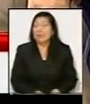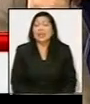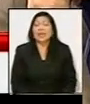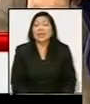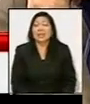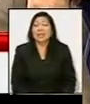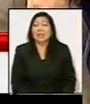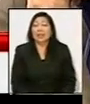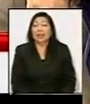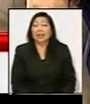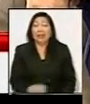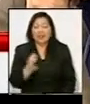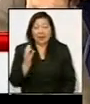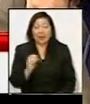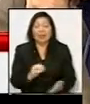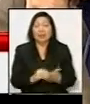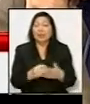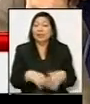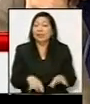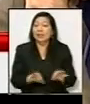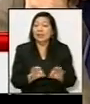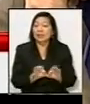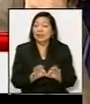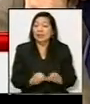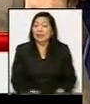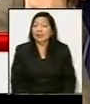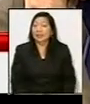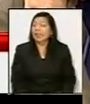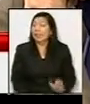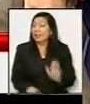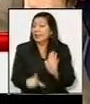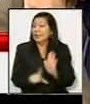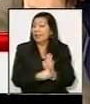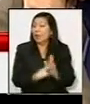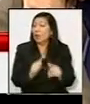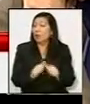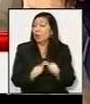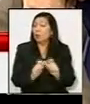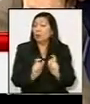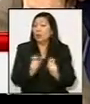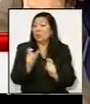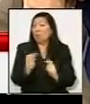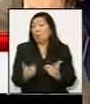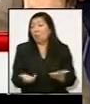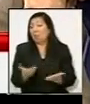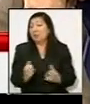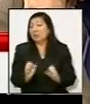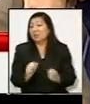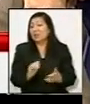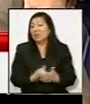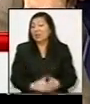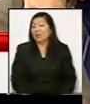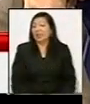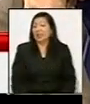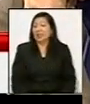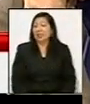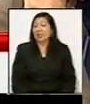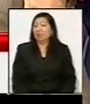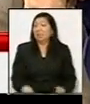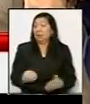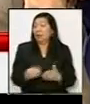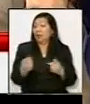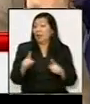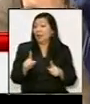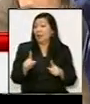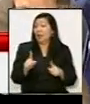creo que sí es importante llevar al ámbito de la ley el número de parlamentarios por lo menos si es que nos vamos a poner de acuerdo